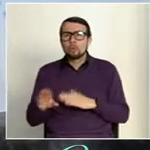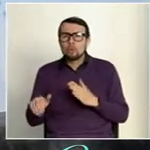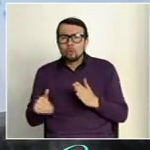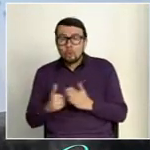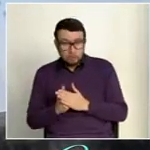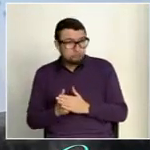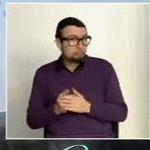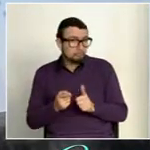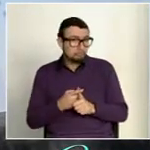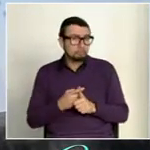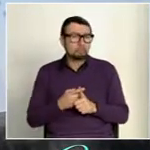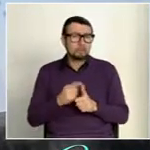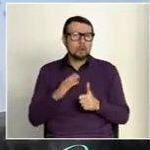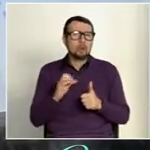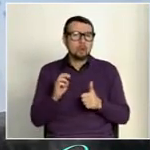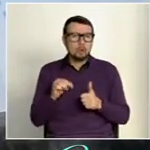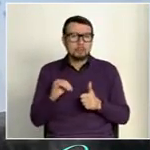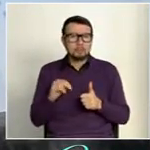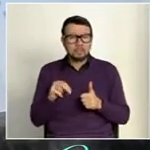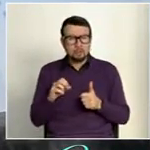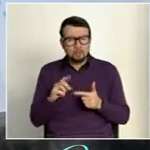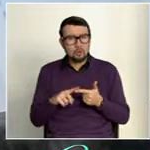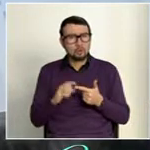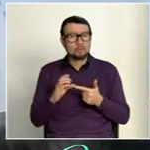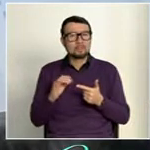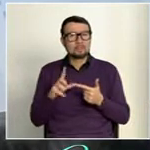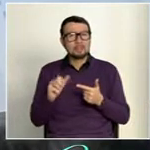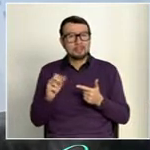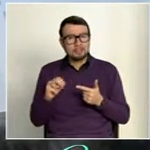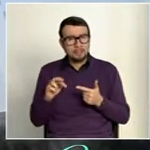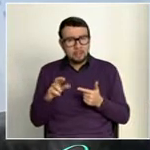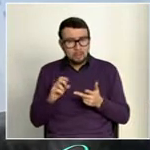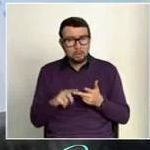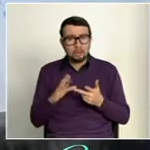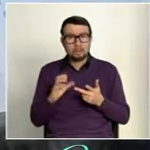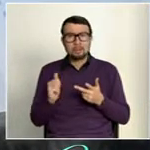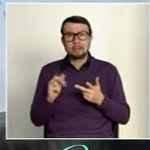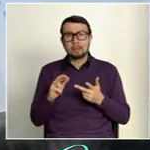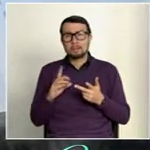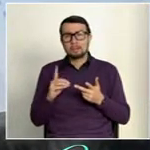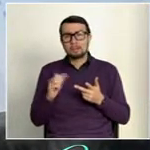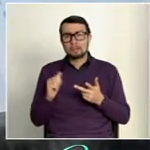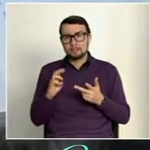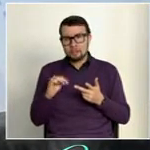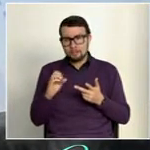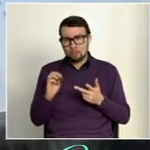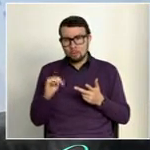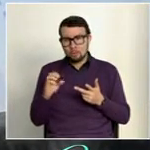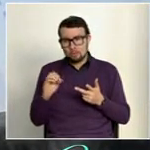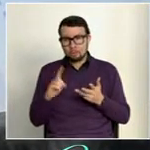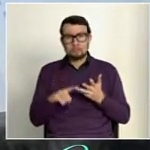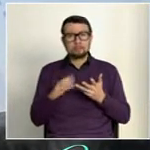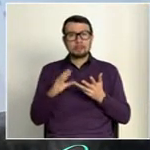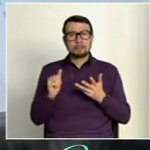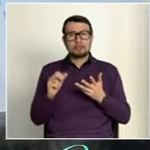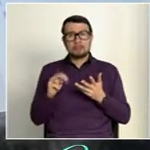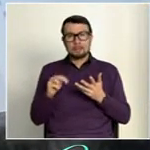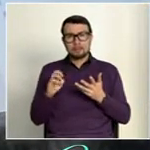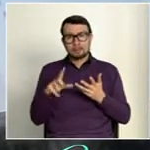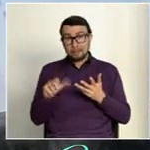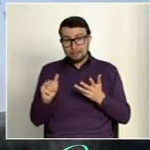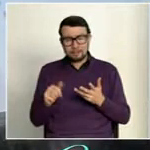incluyendo comino, cilantro, clavo de olor, el cardamomo, canela y muchas otras especies que se le pueden agregar